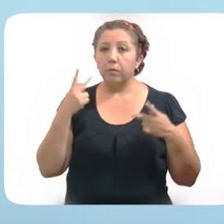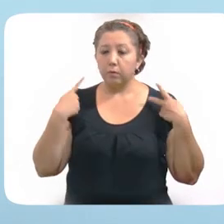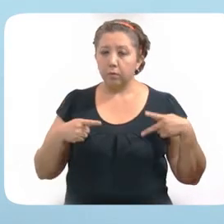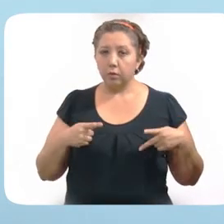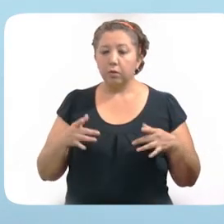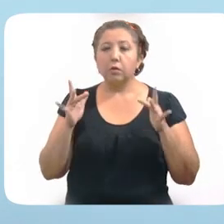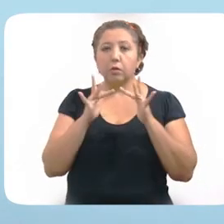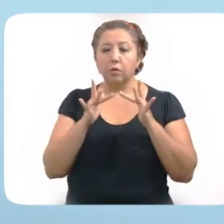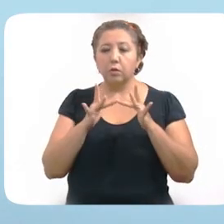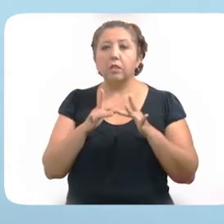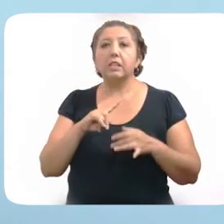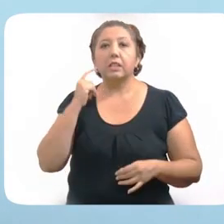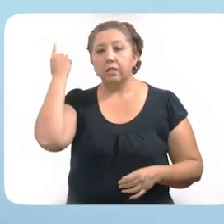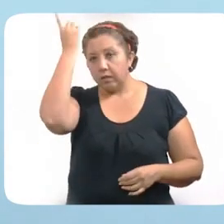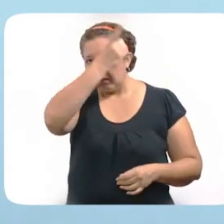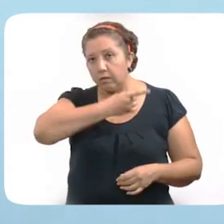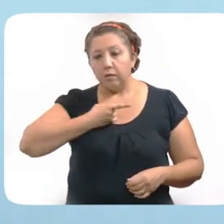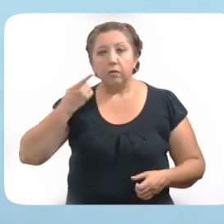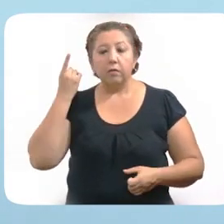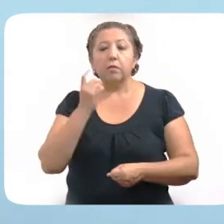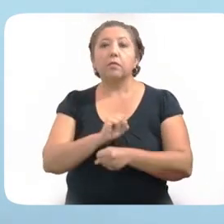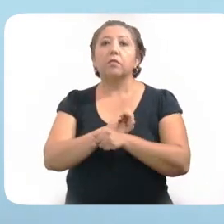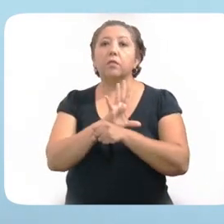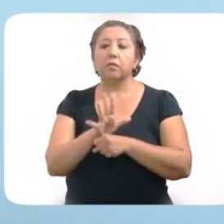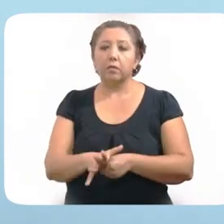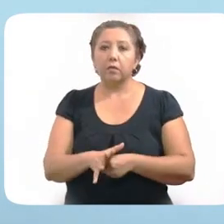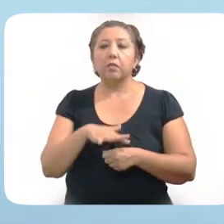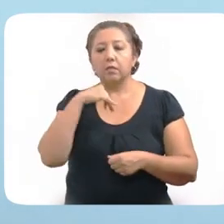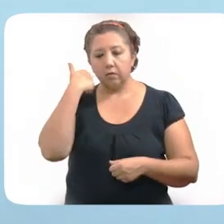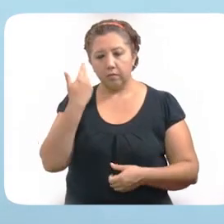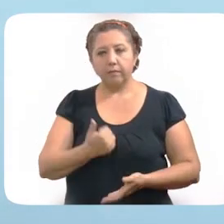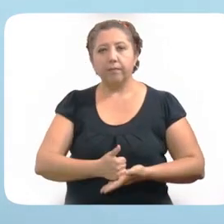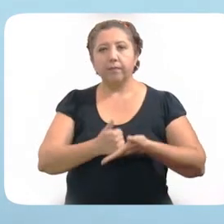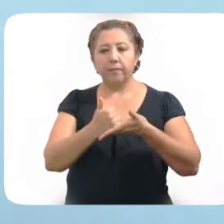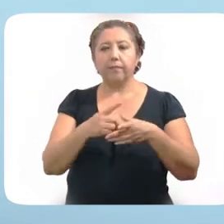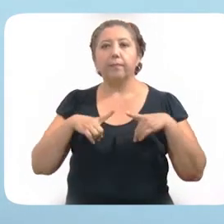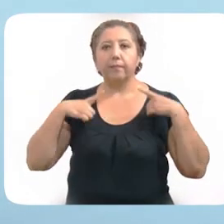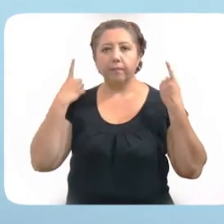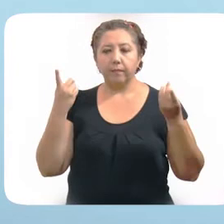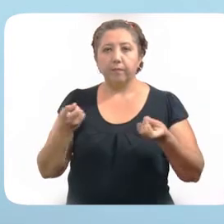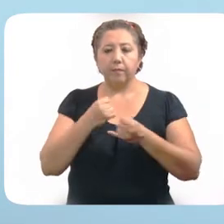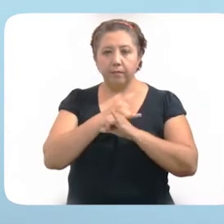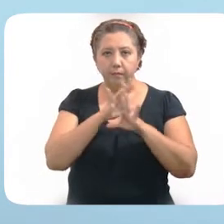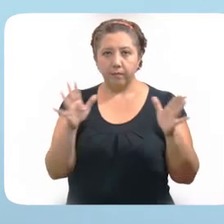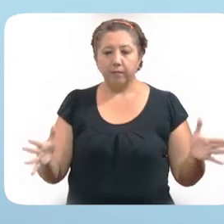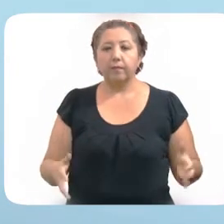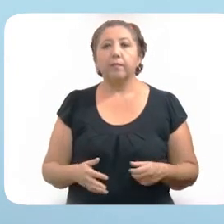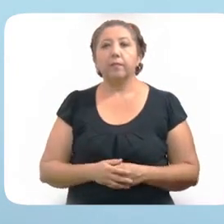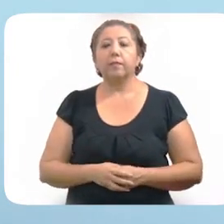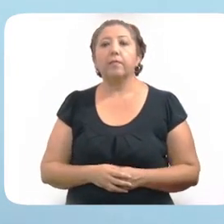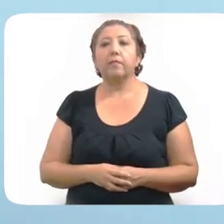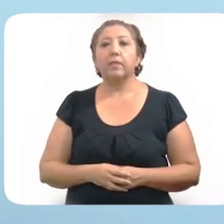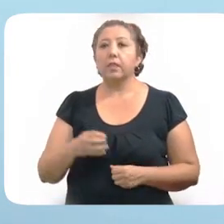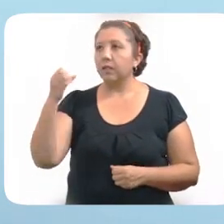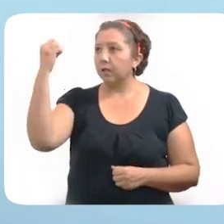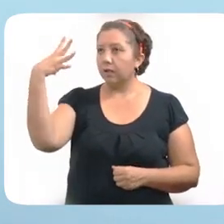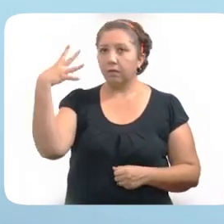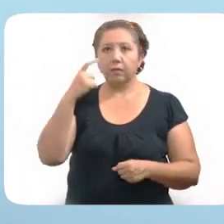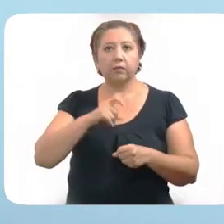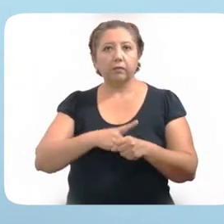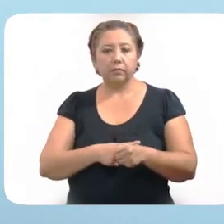las personas que al ser diagnosticadas con coronavirus deseen cooperar proporcionando esta información. El